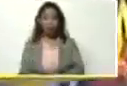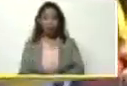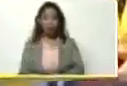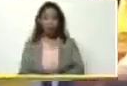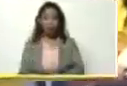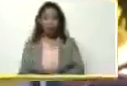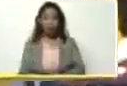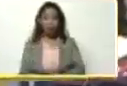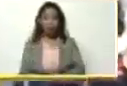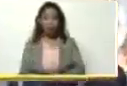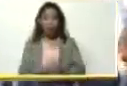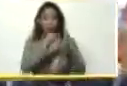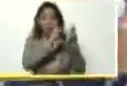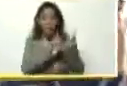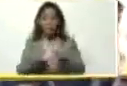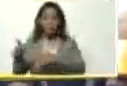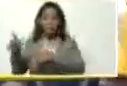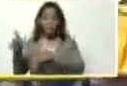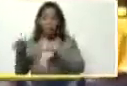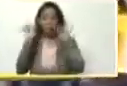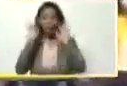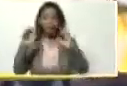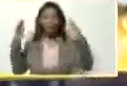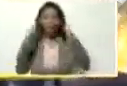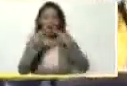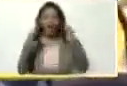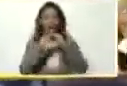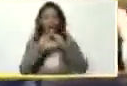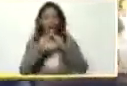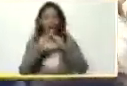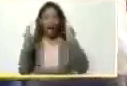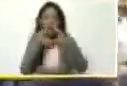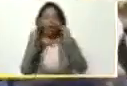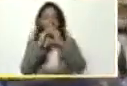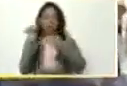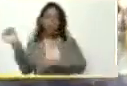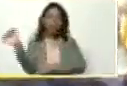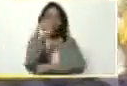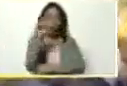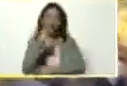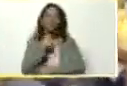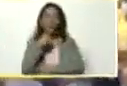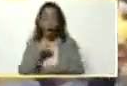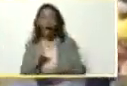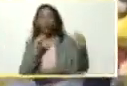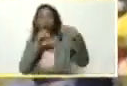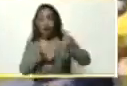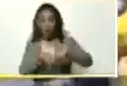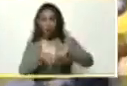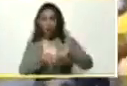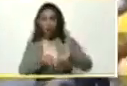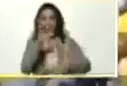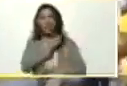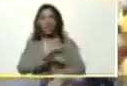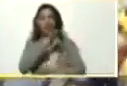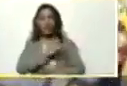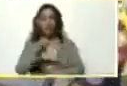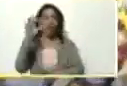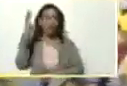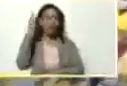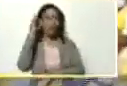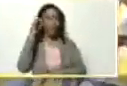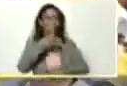Y un plan especial de casa también. Casa y vehículos. Estoy de acuerdo. Señora Magaly